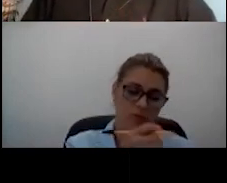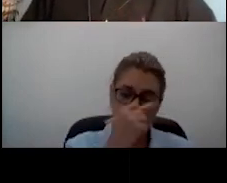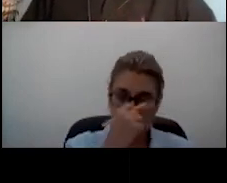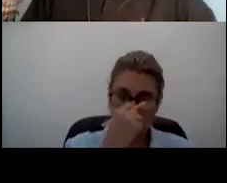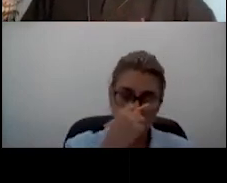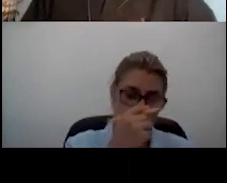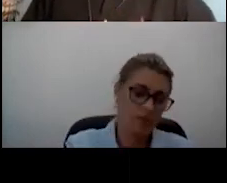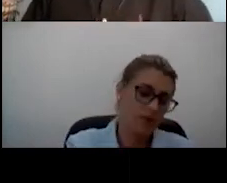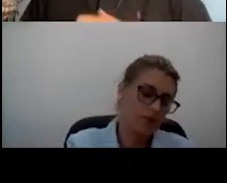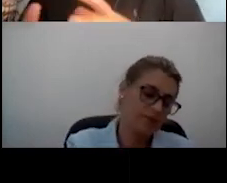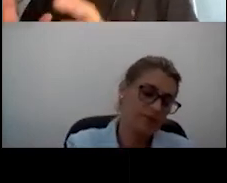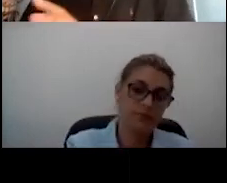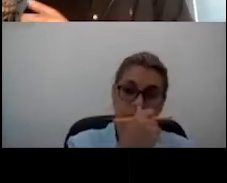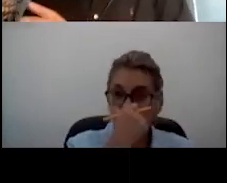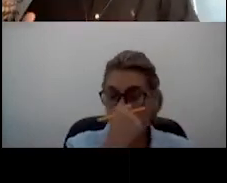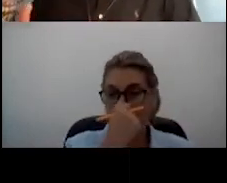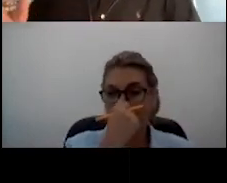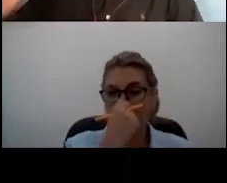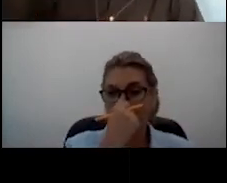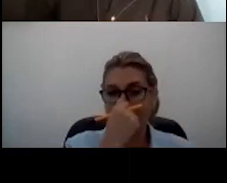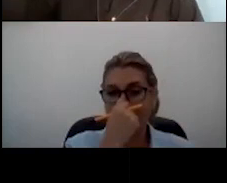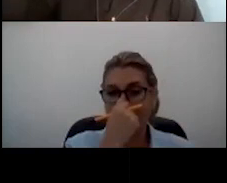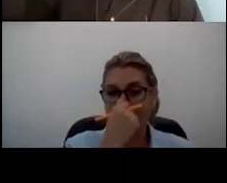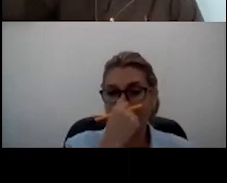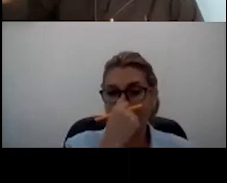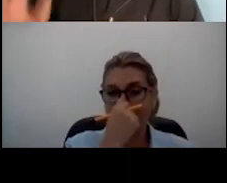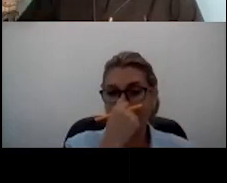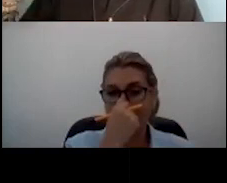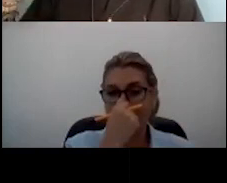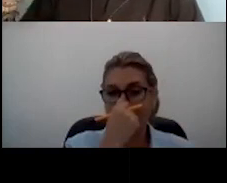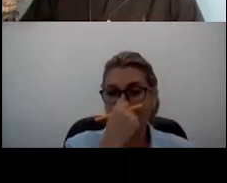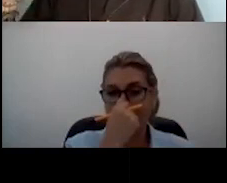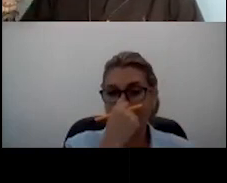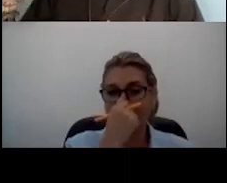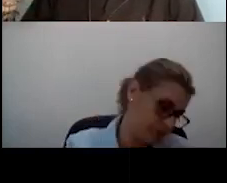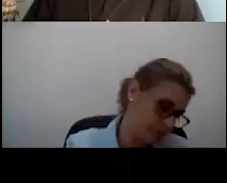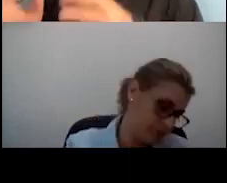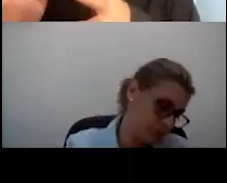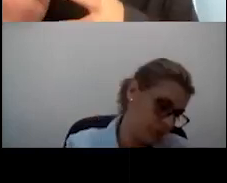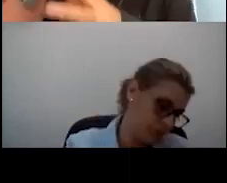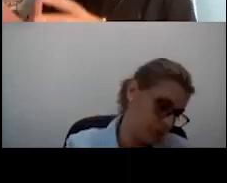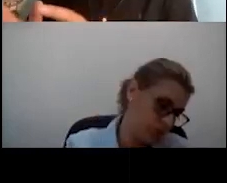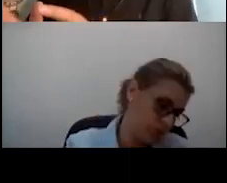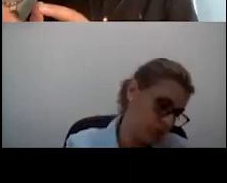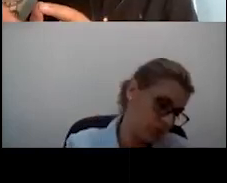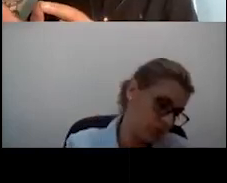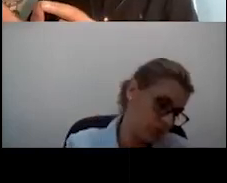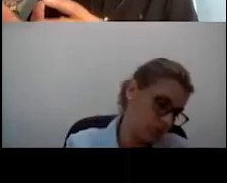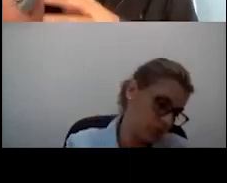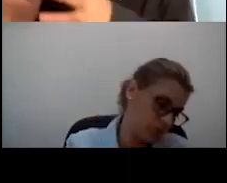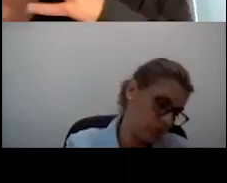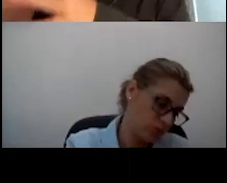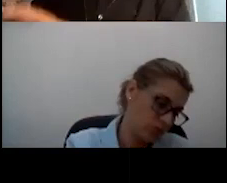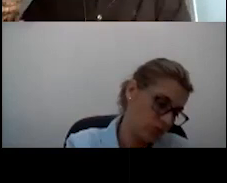una preferencia por esa moneda y muchos de los extranjeros es por lo que mencionaba de que ven que México está en el